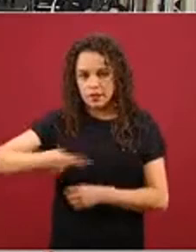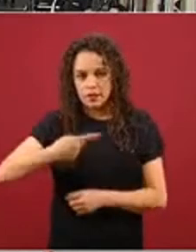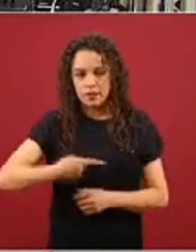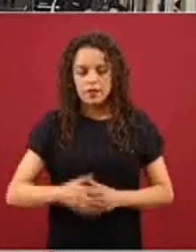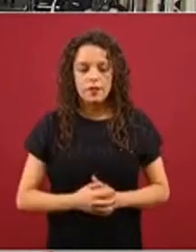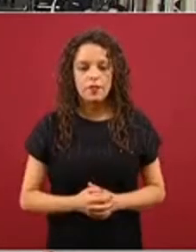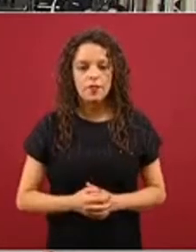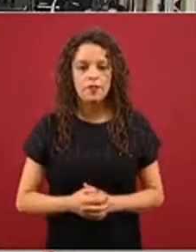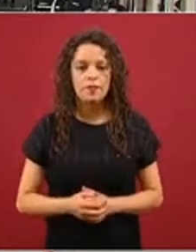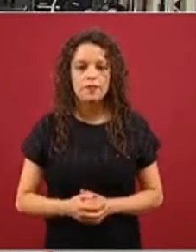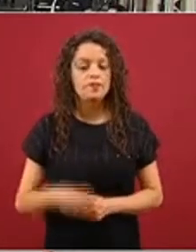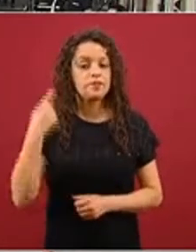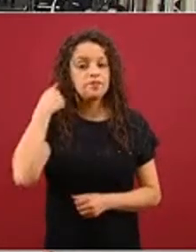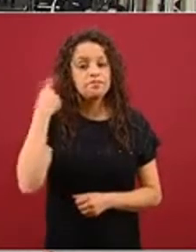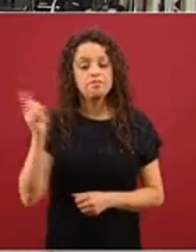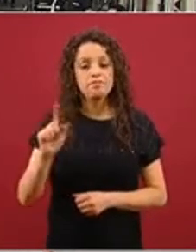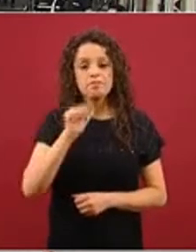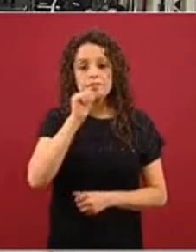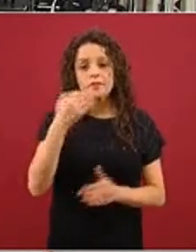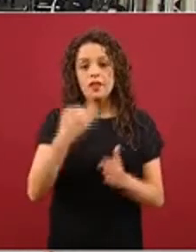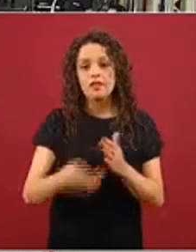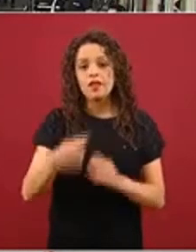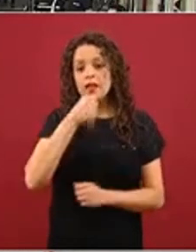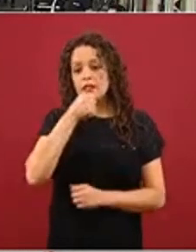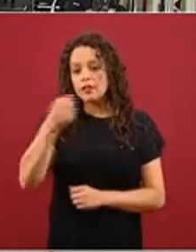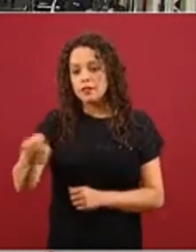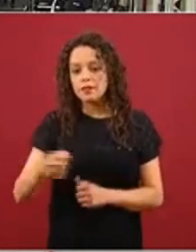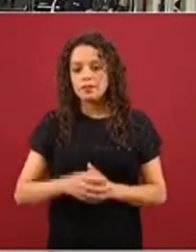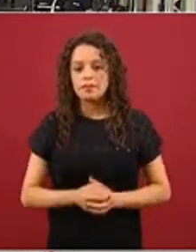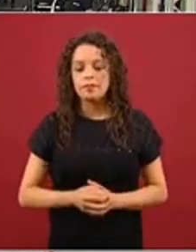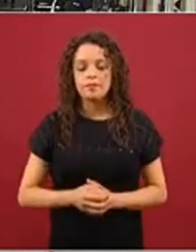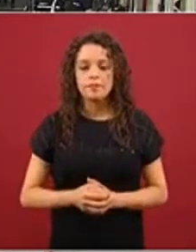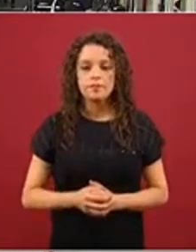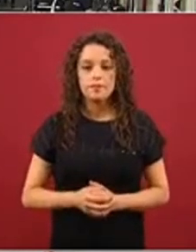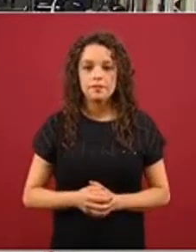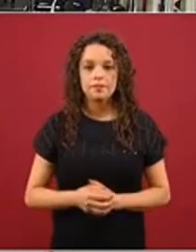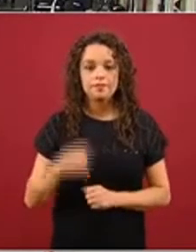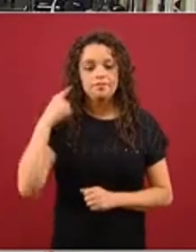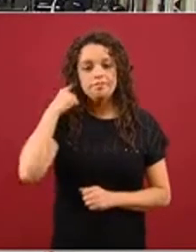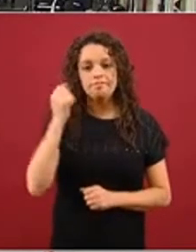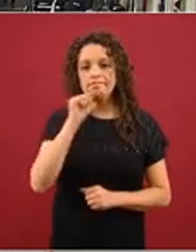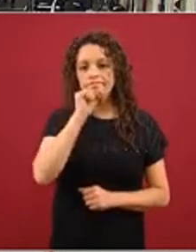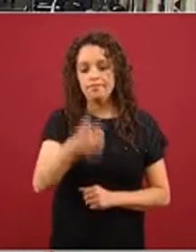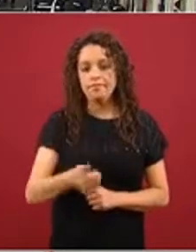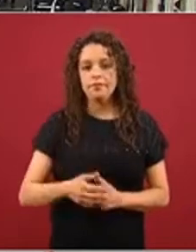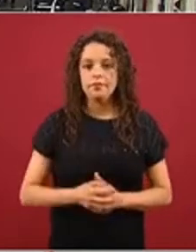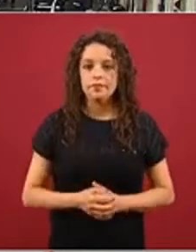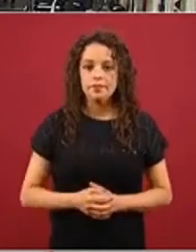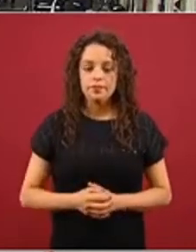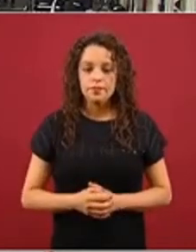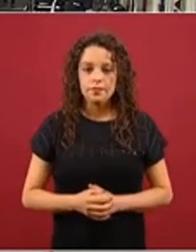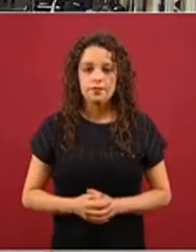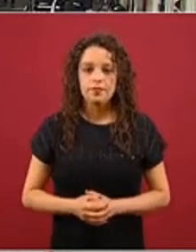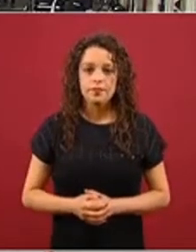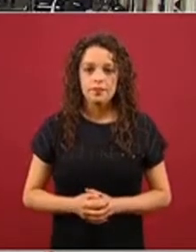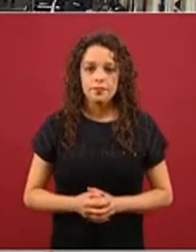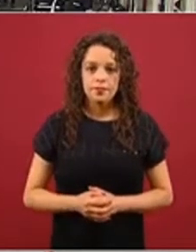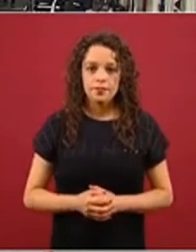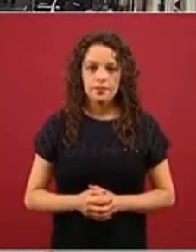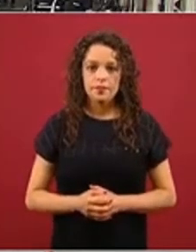de parte de la Secretaría existe este plan para generar lineamientos para que esto se